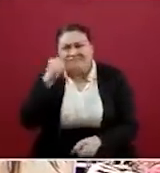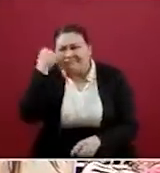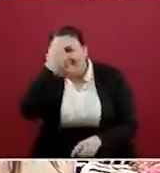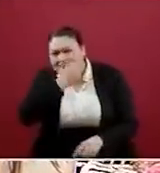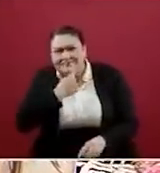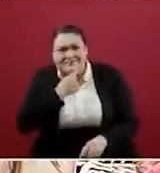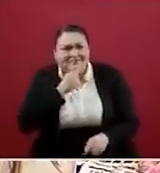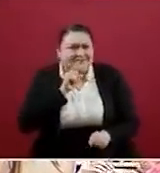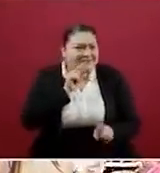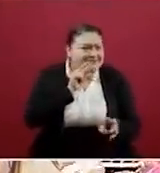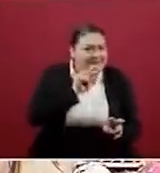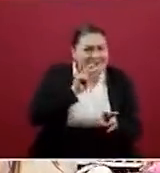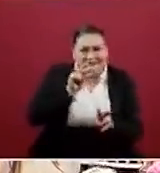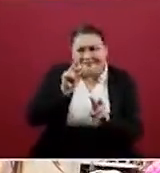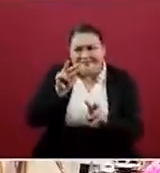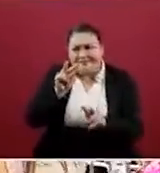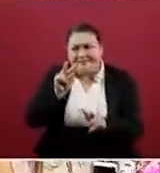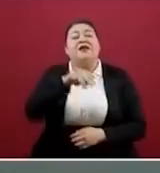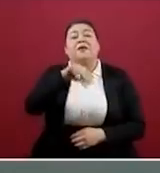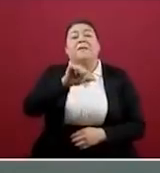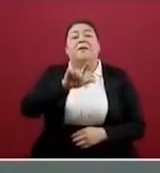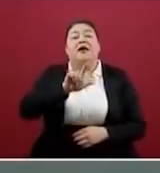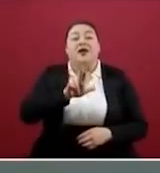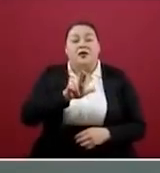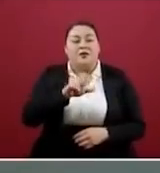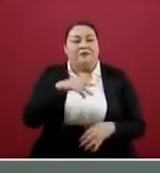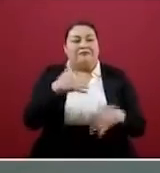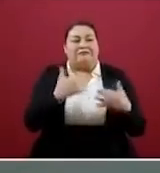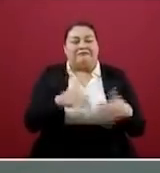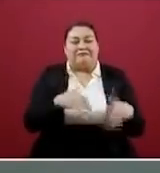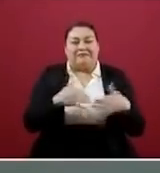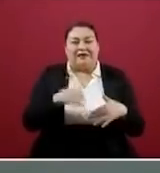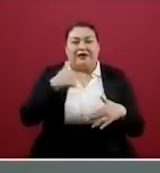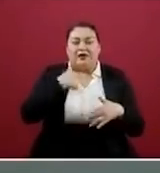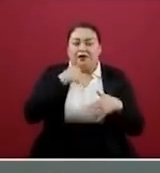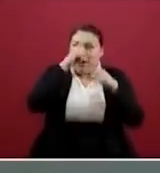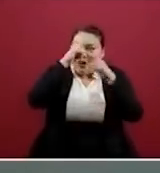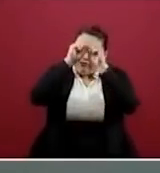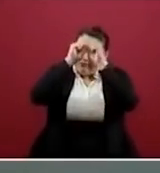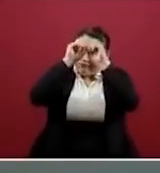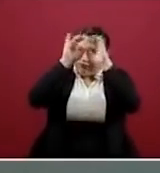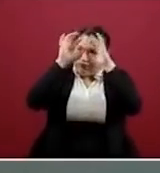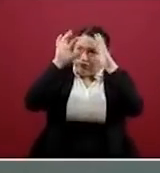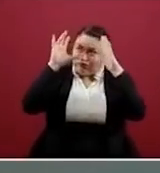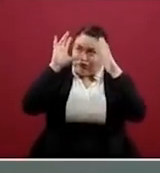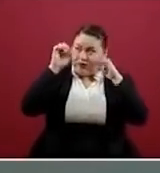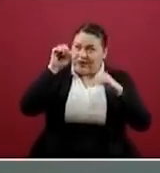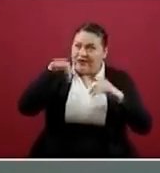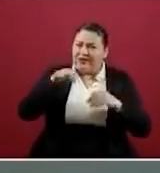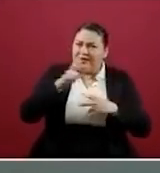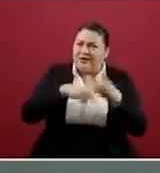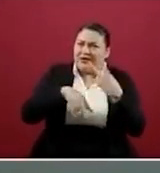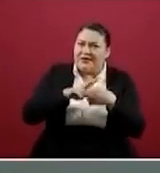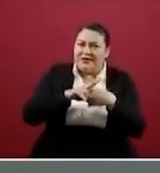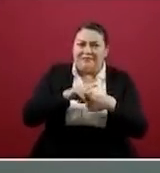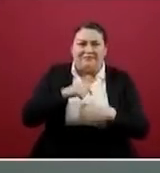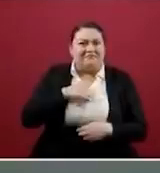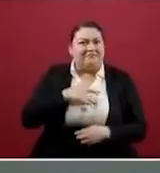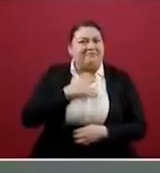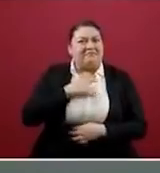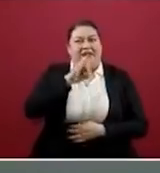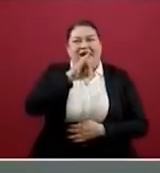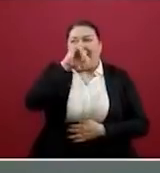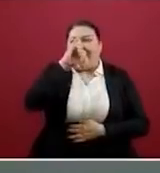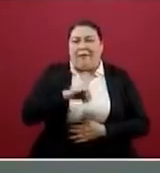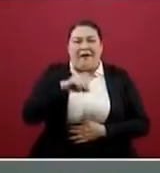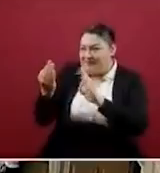la secretaria de Gobernación, Olga Sánchez Cordero, se dijo emocionada por los derechos básicos que las mujeres han hecho valer y por su participación